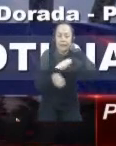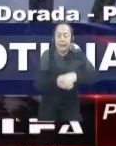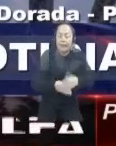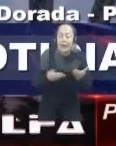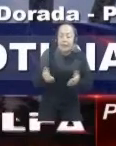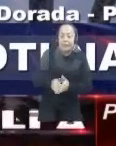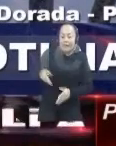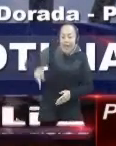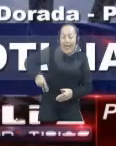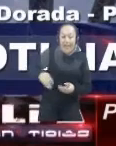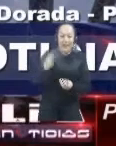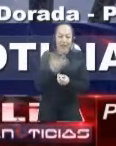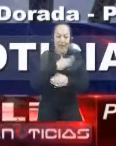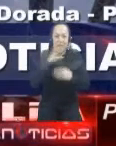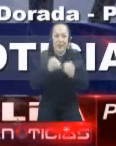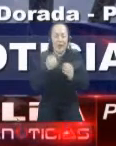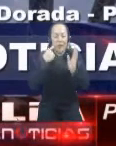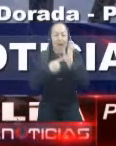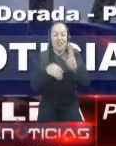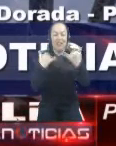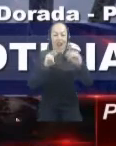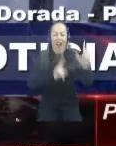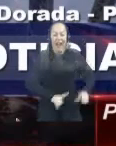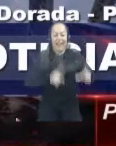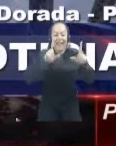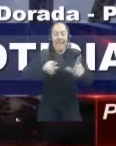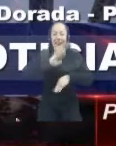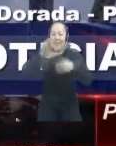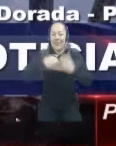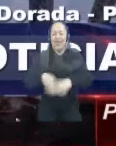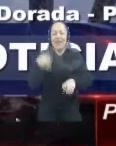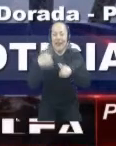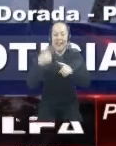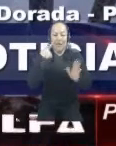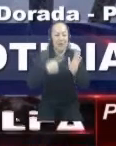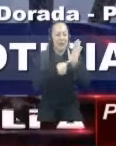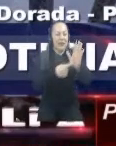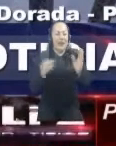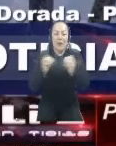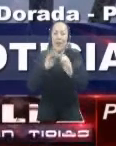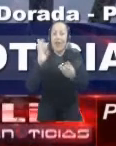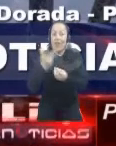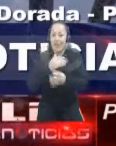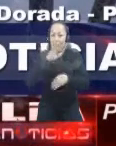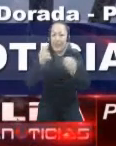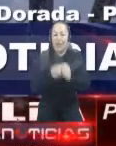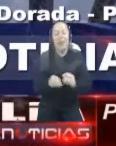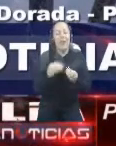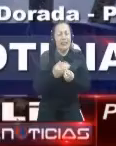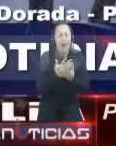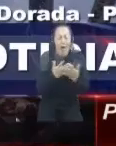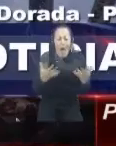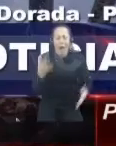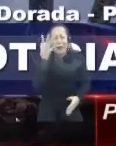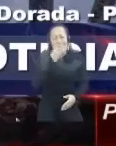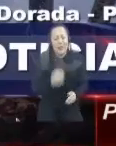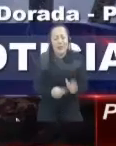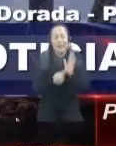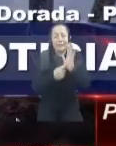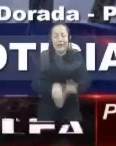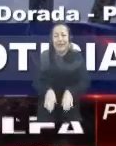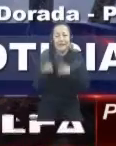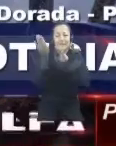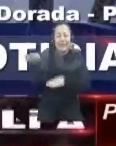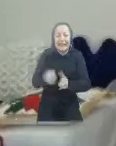Del municipio de Labrada se llevó a cabo clausura donde se hicieron diferentes exposiciones de arte y manualidades alusivas a la época